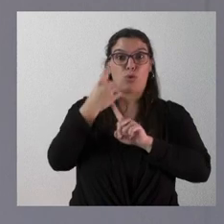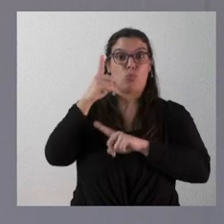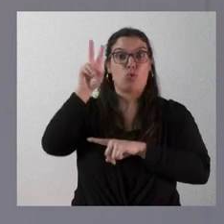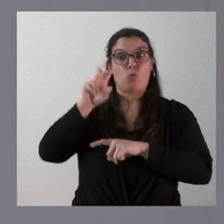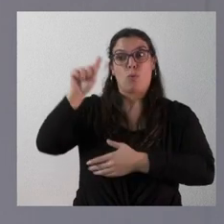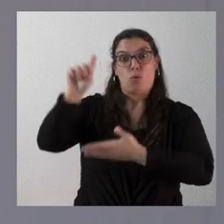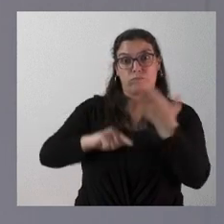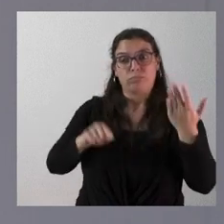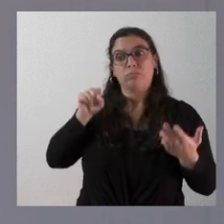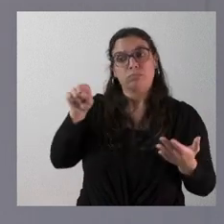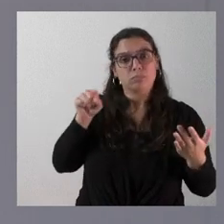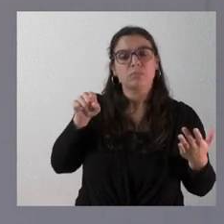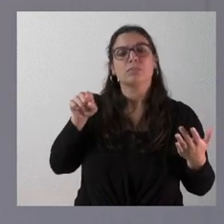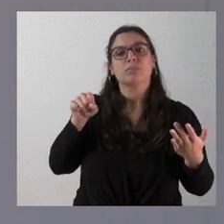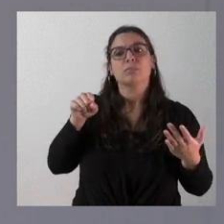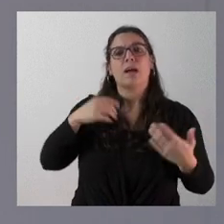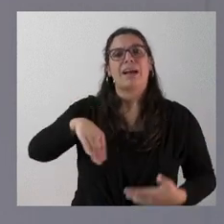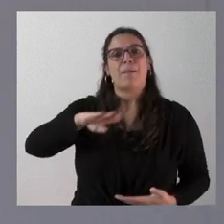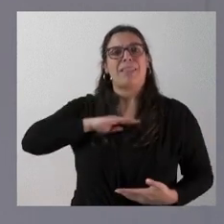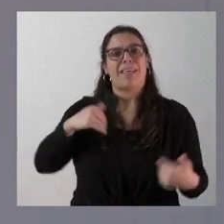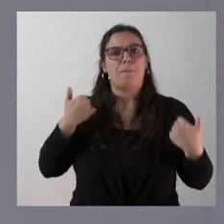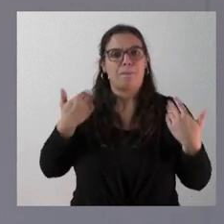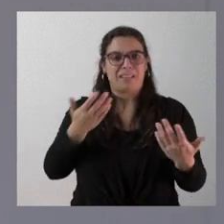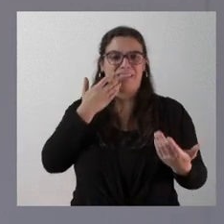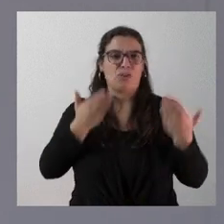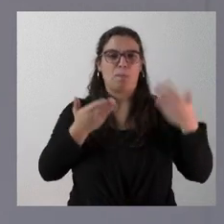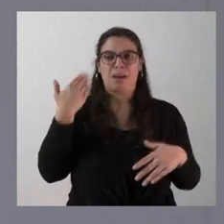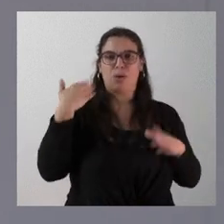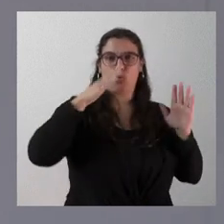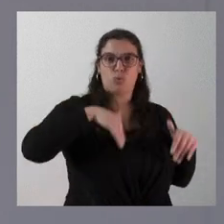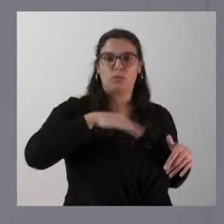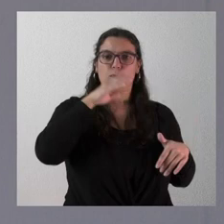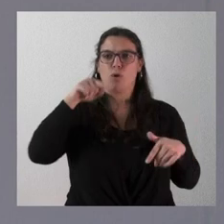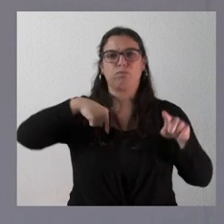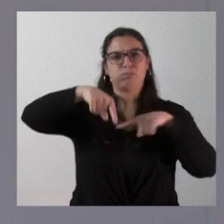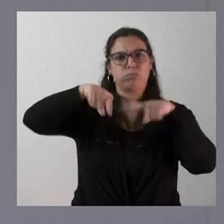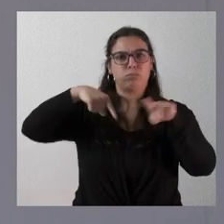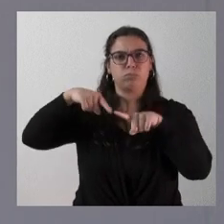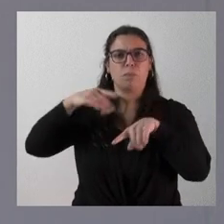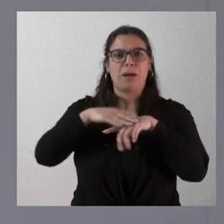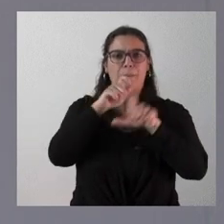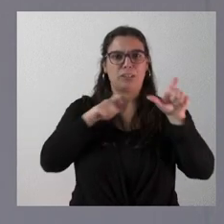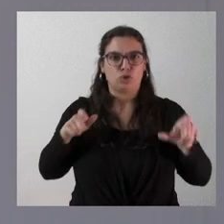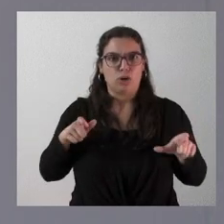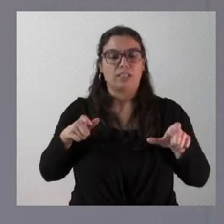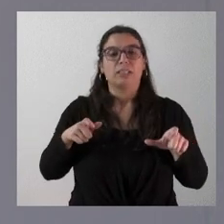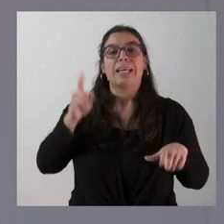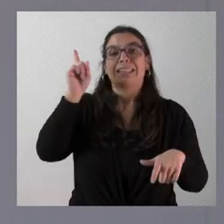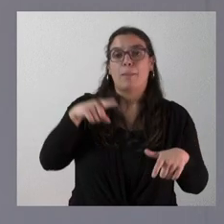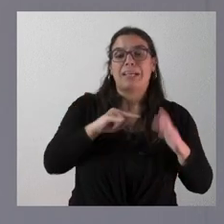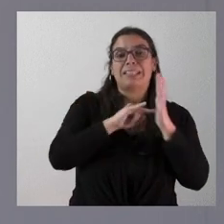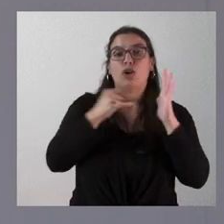va a permitir una mayor capacidad respecto del anterior en términos de transporte de personas y así como la tecnología